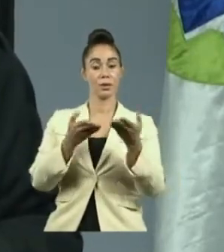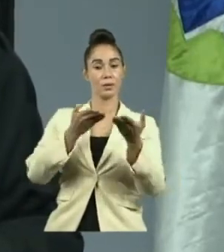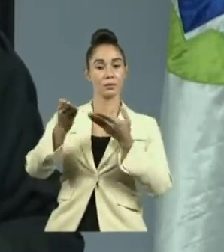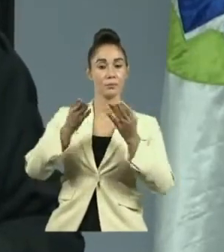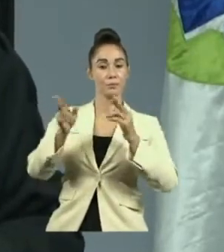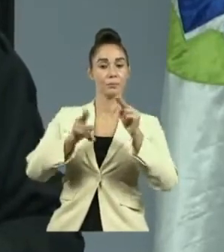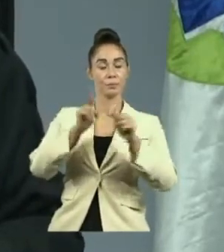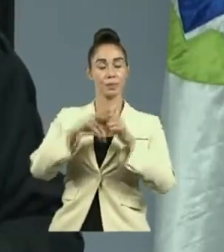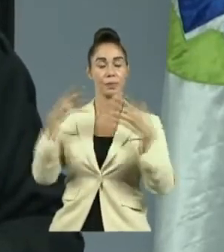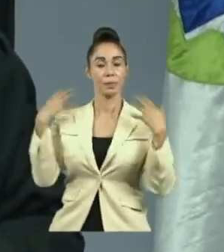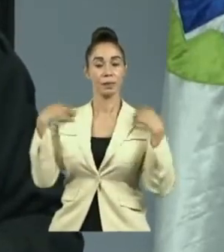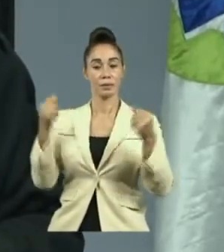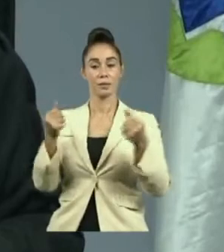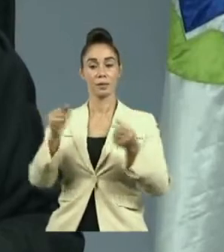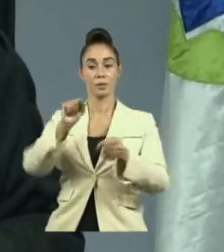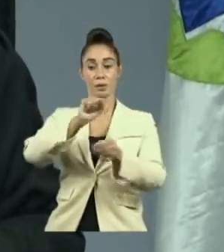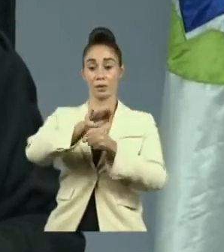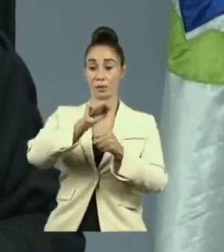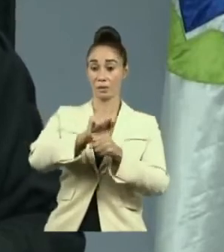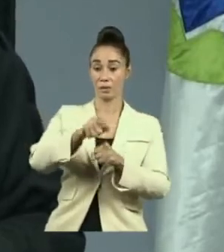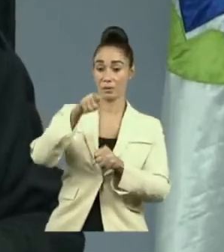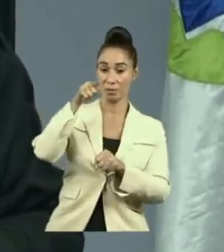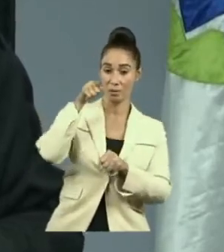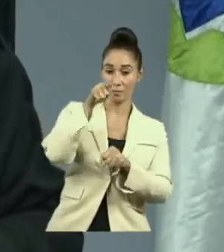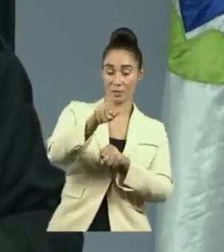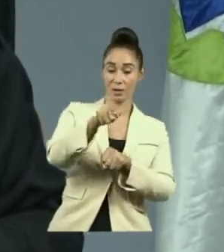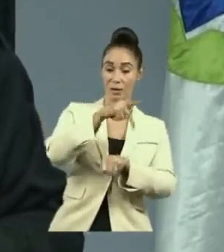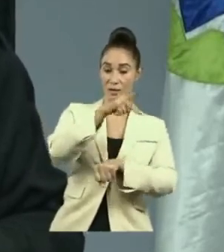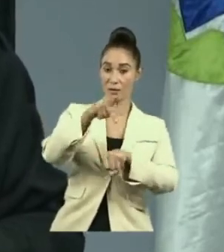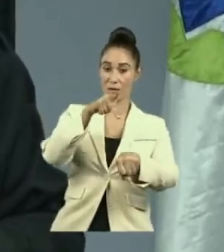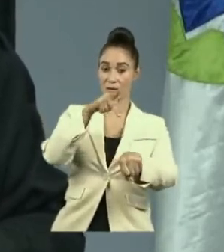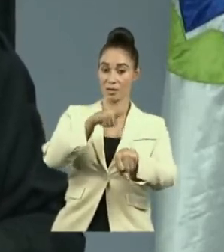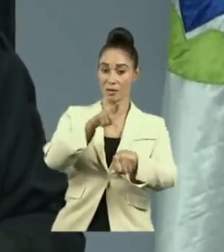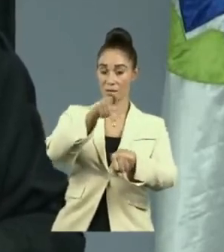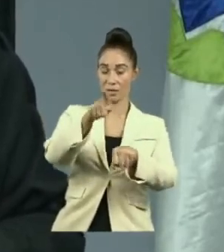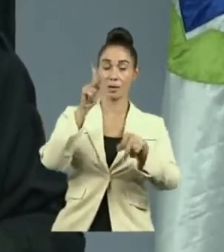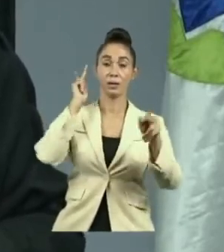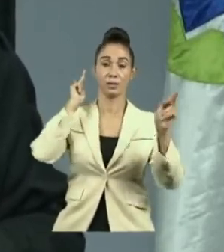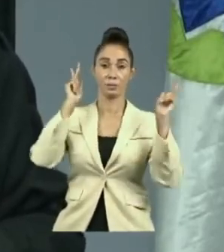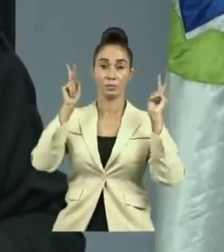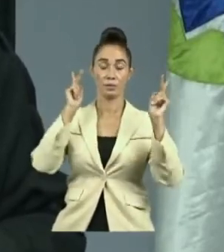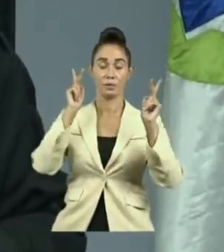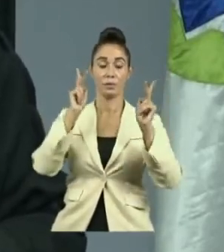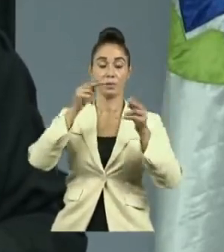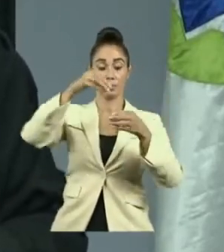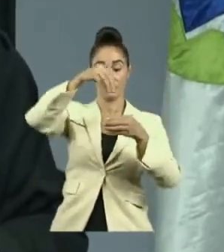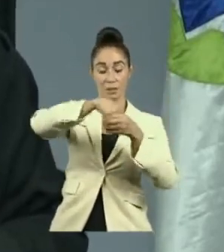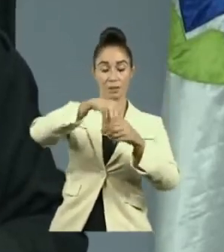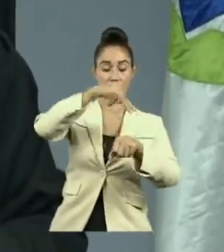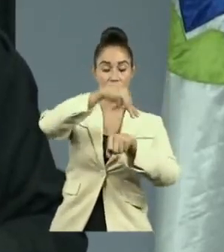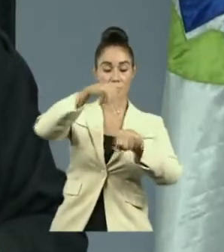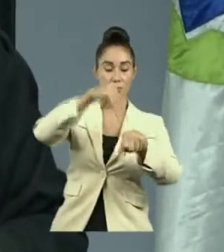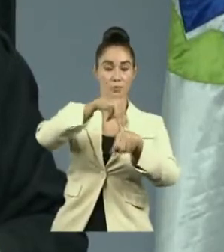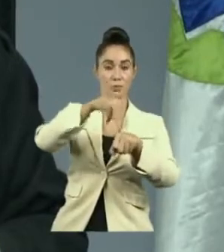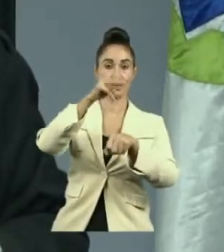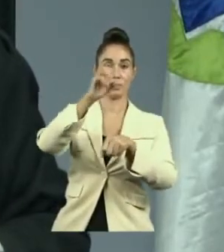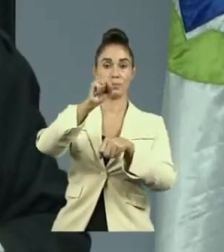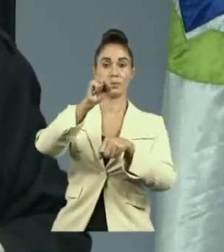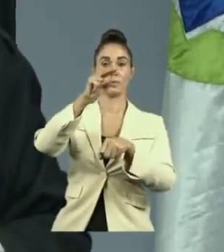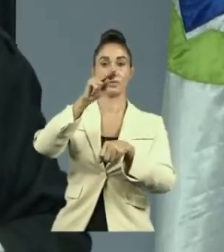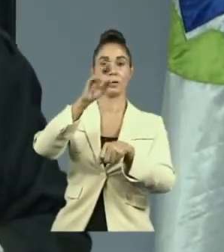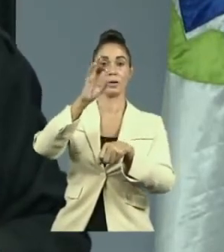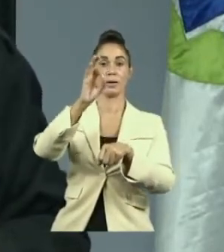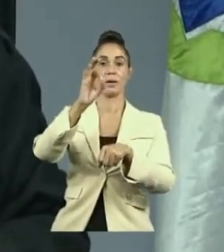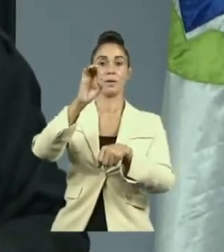que se llevan a cabo de manera especial en el municipio de san felipe de puerto plata